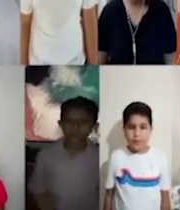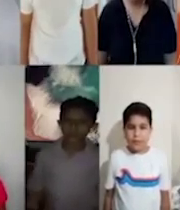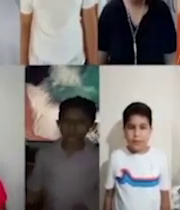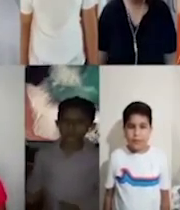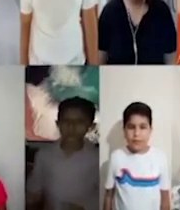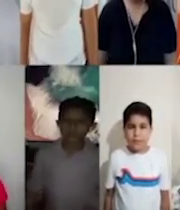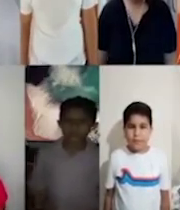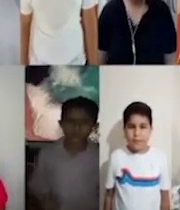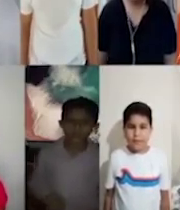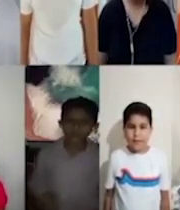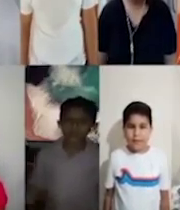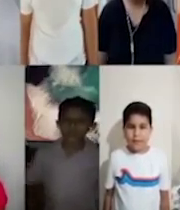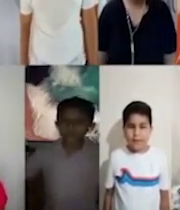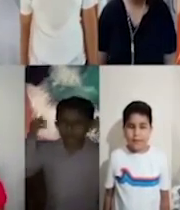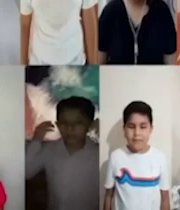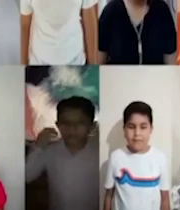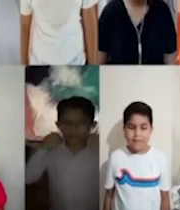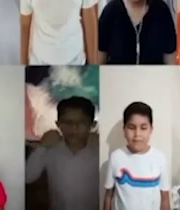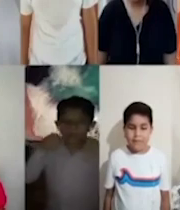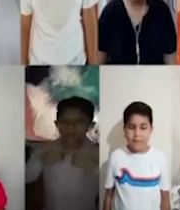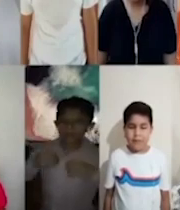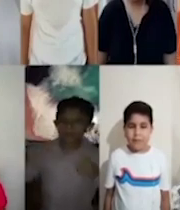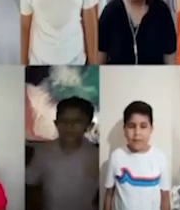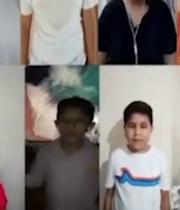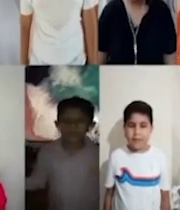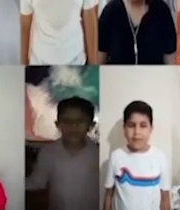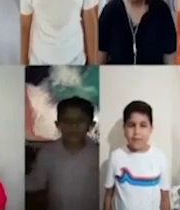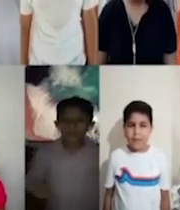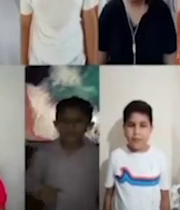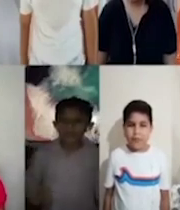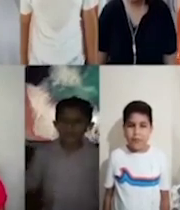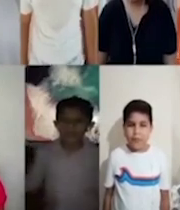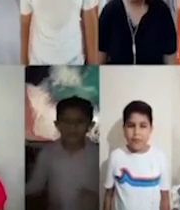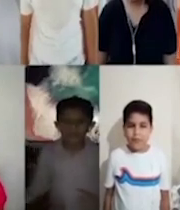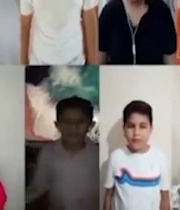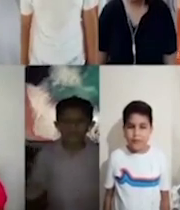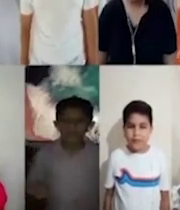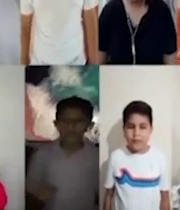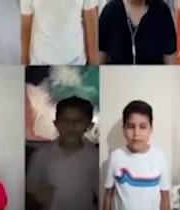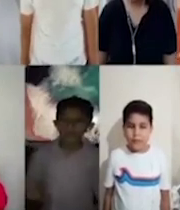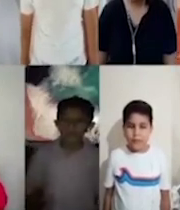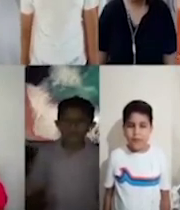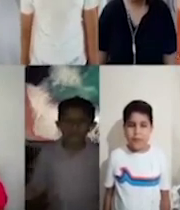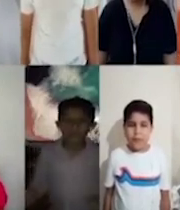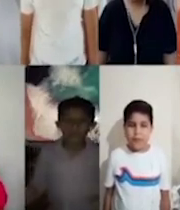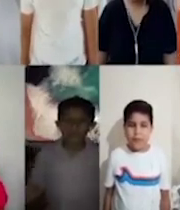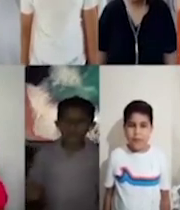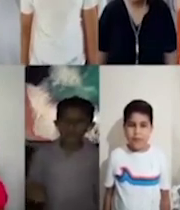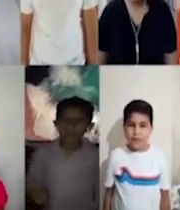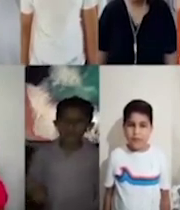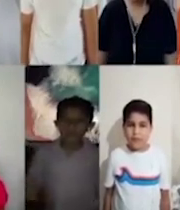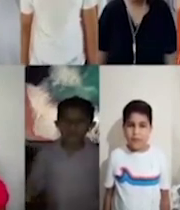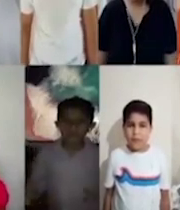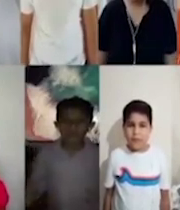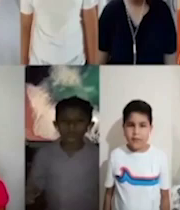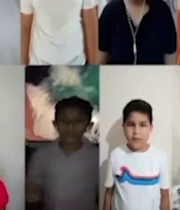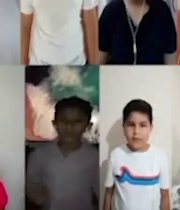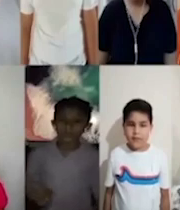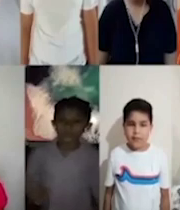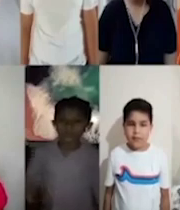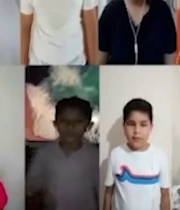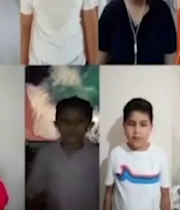blancas olas su carita podía blanquear. La negrita cucurumbe a